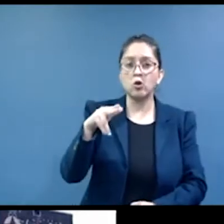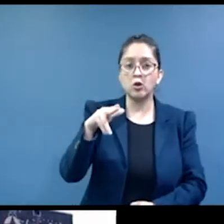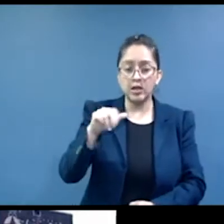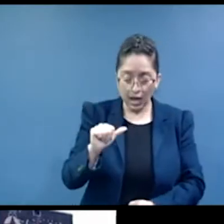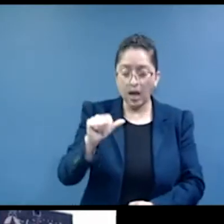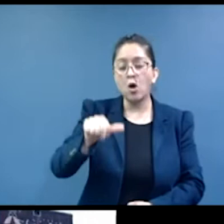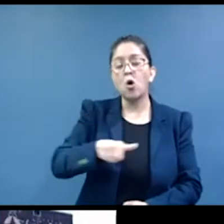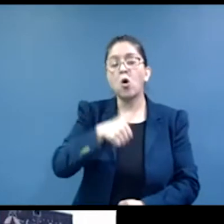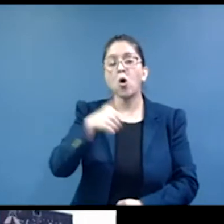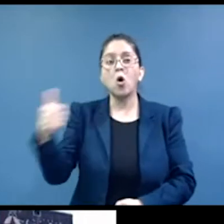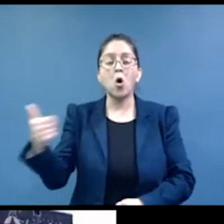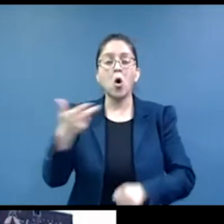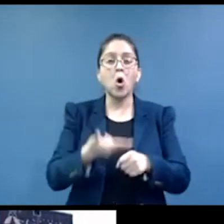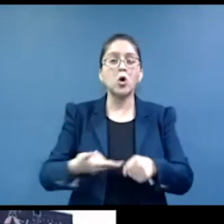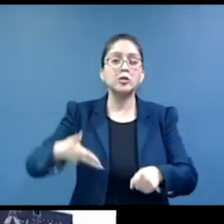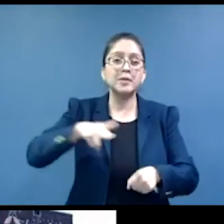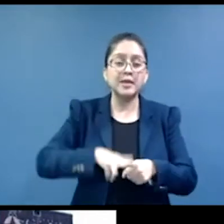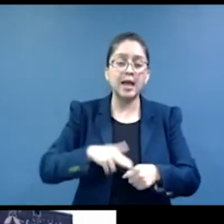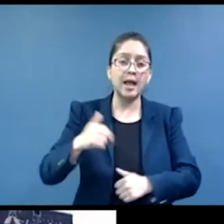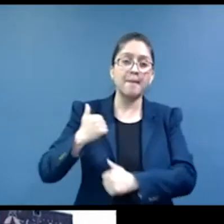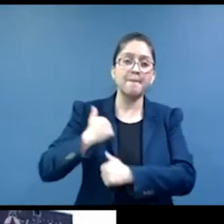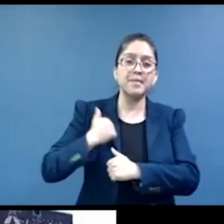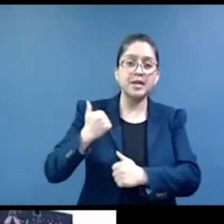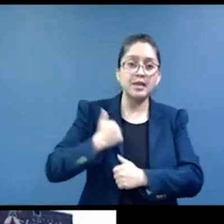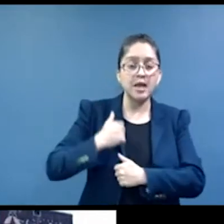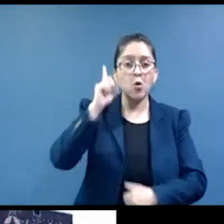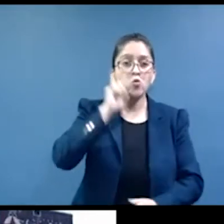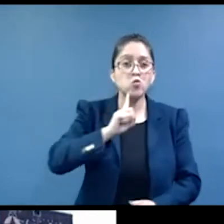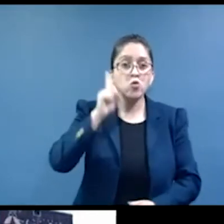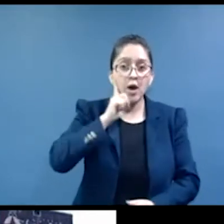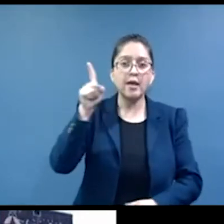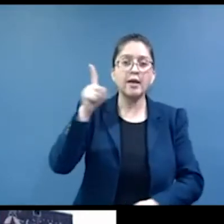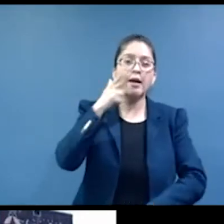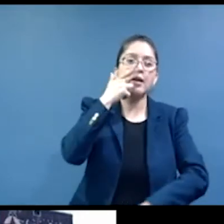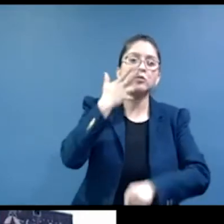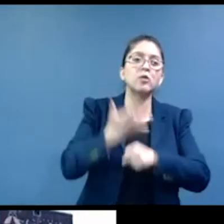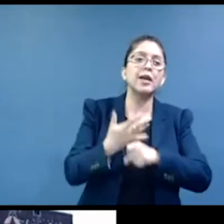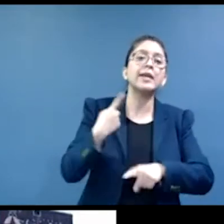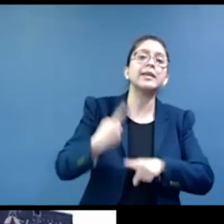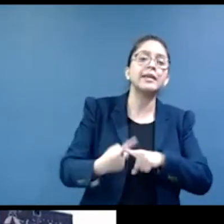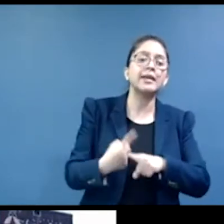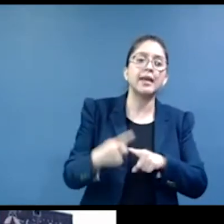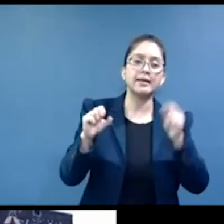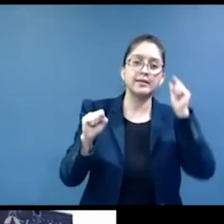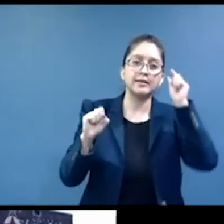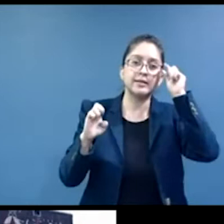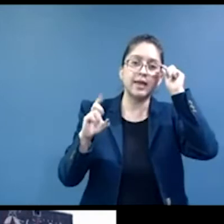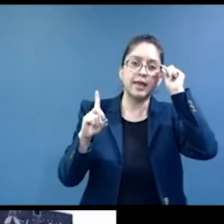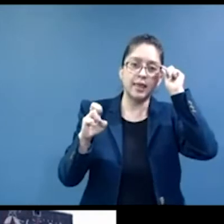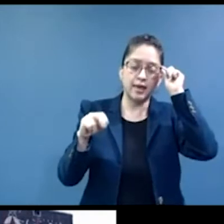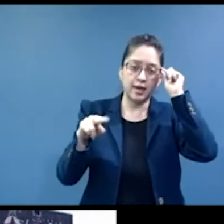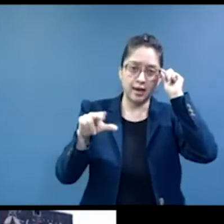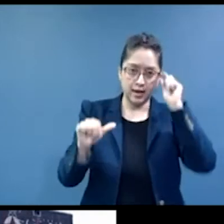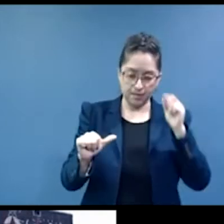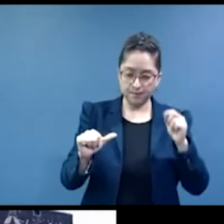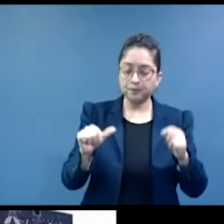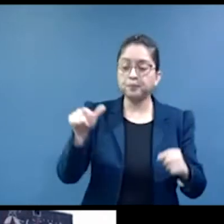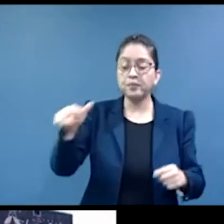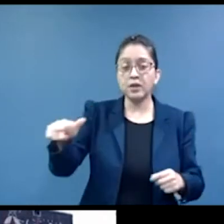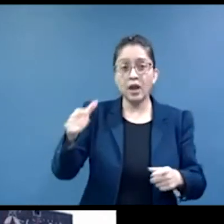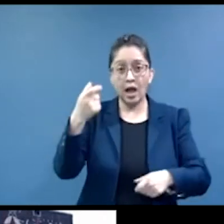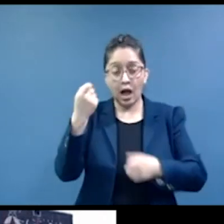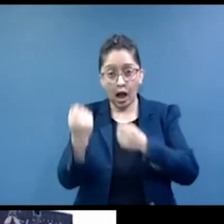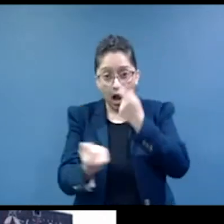de la Mujer de Neonatología de la Secretaría de la Defensa Nacional. Y esto, dada la ausencia de una normativa o una